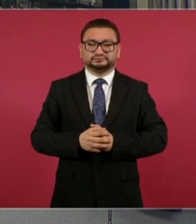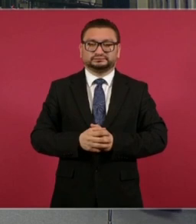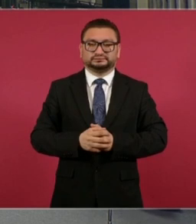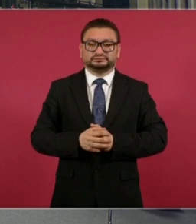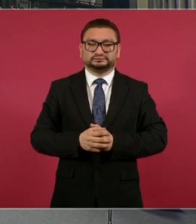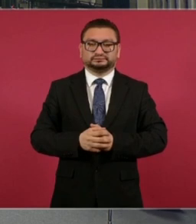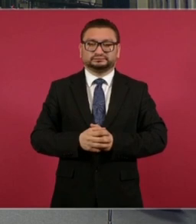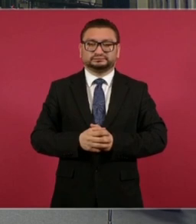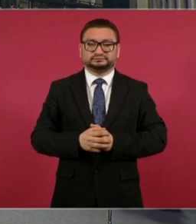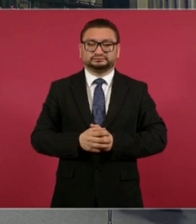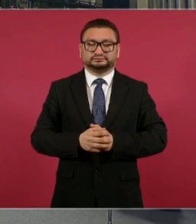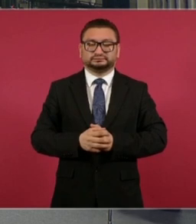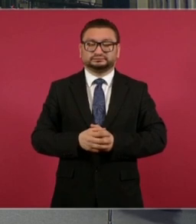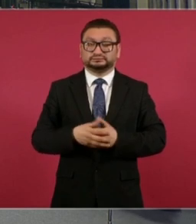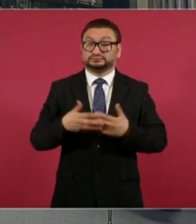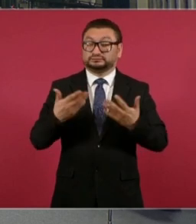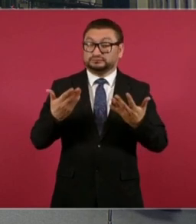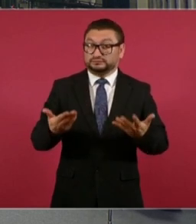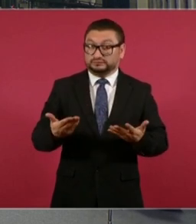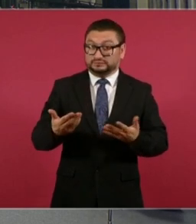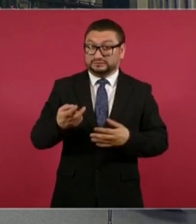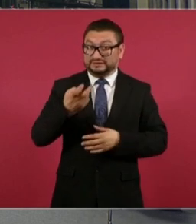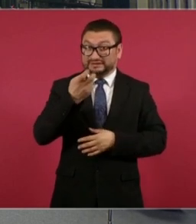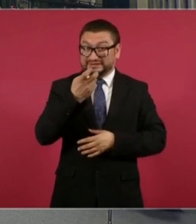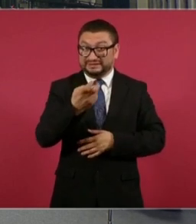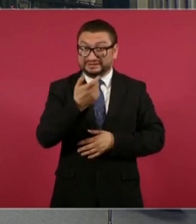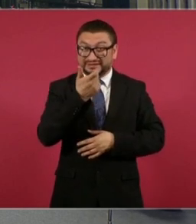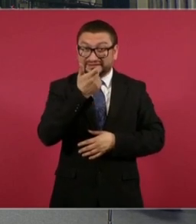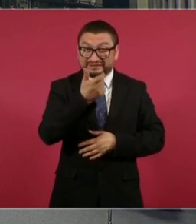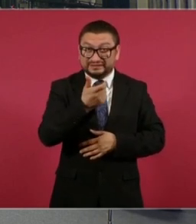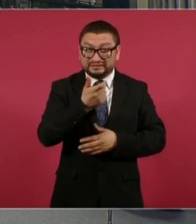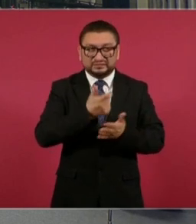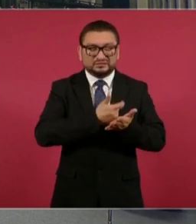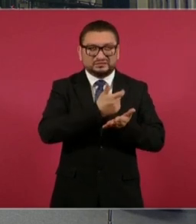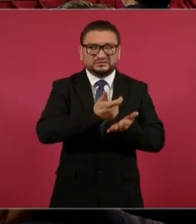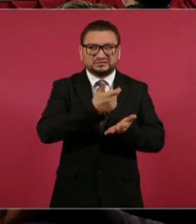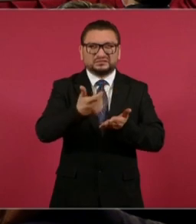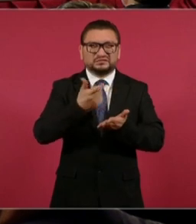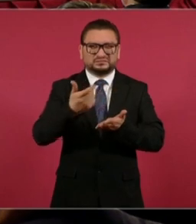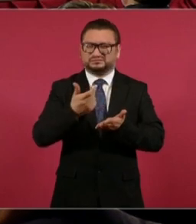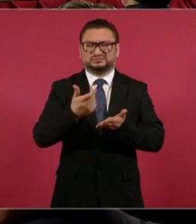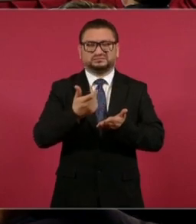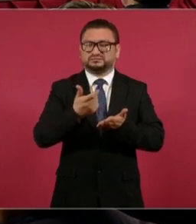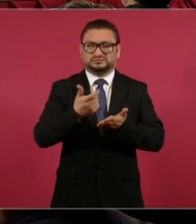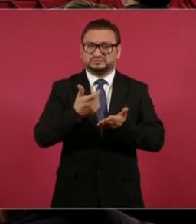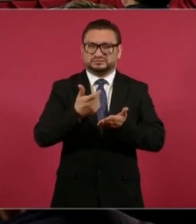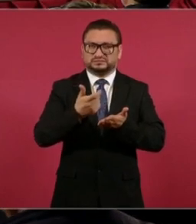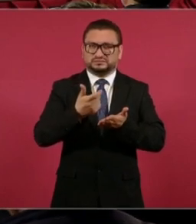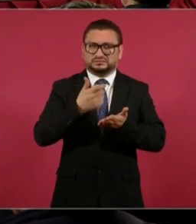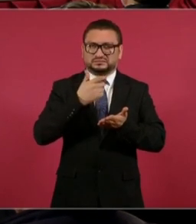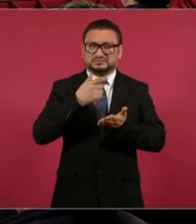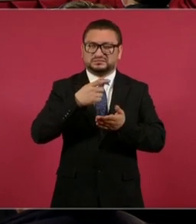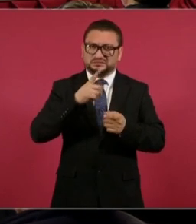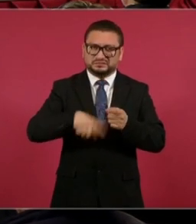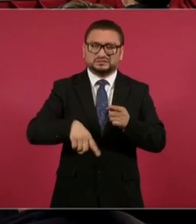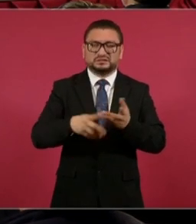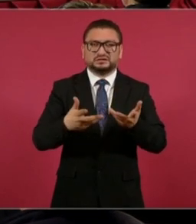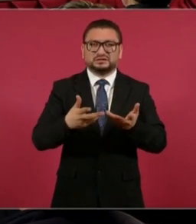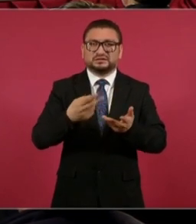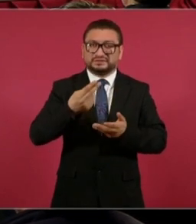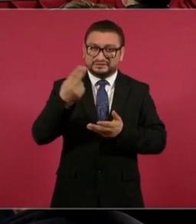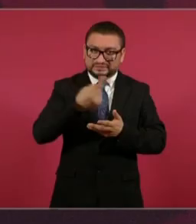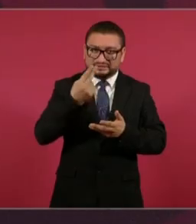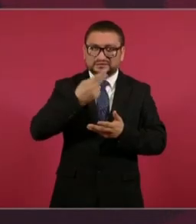generales necesitamos esos recursos para qué pues para compensar a